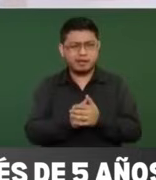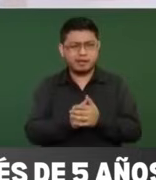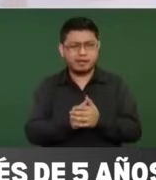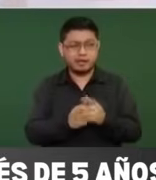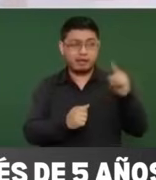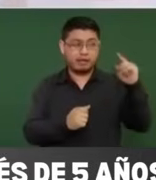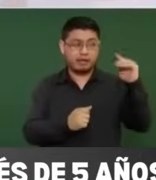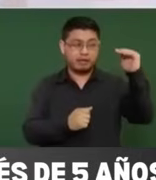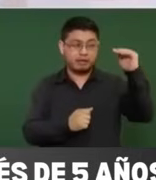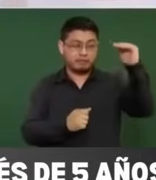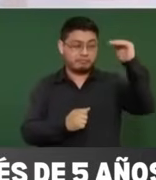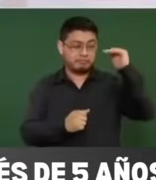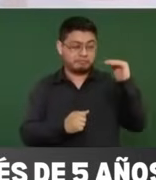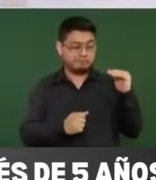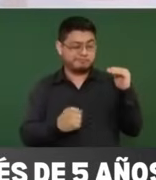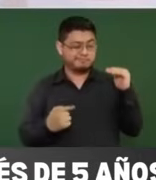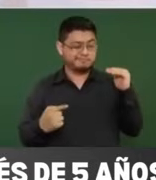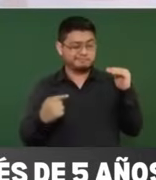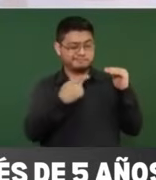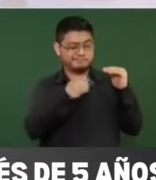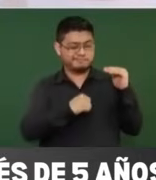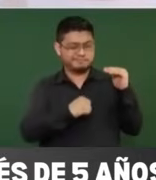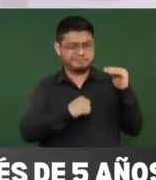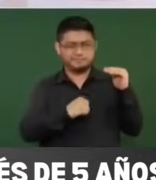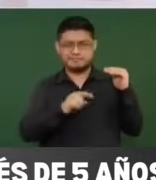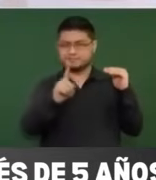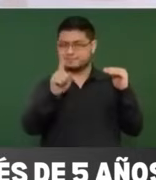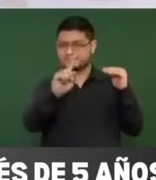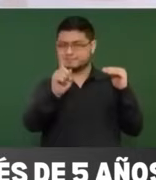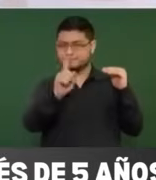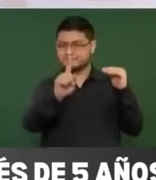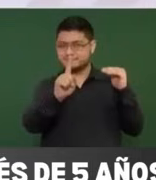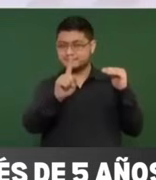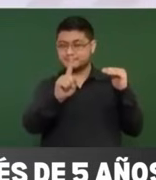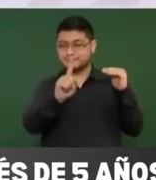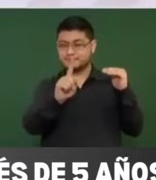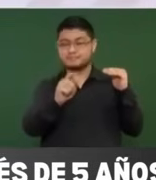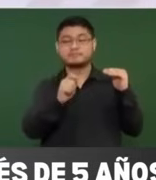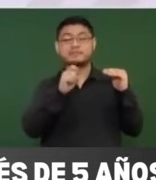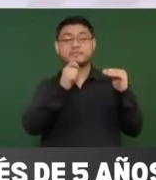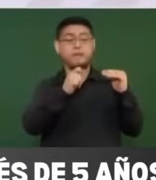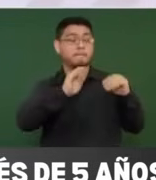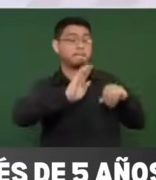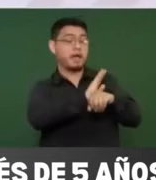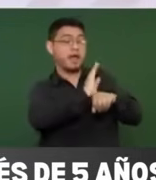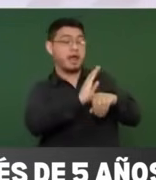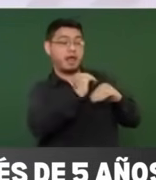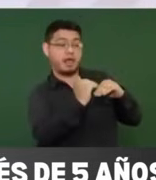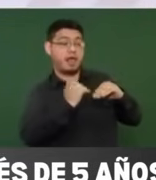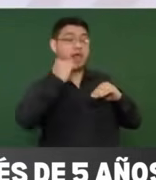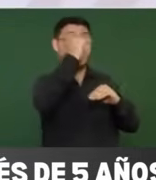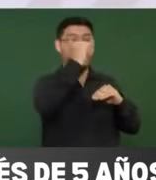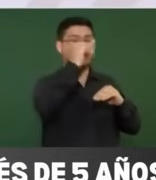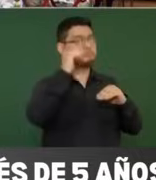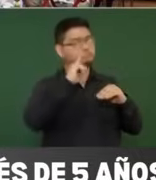abajo los de arriba, sino abajo los privilegios.